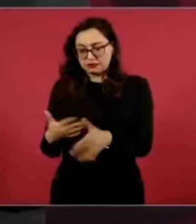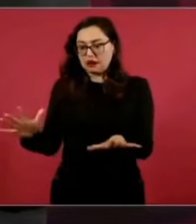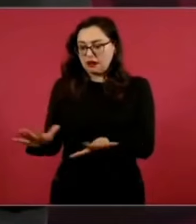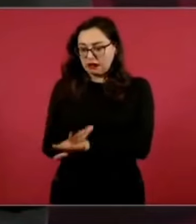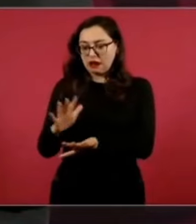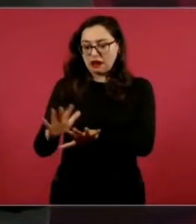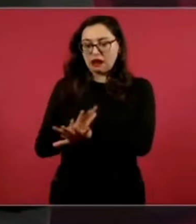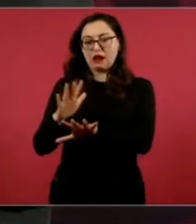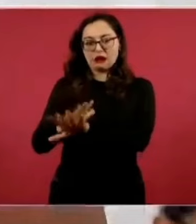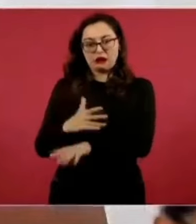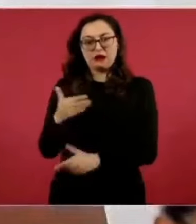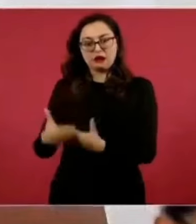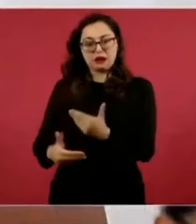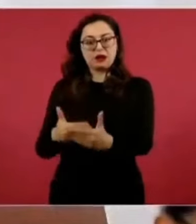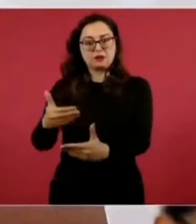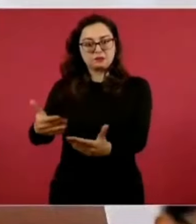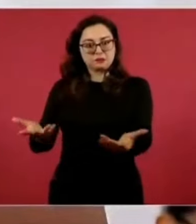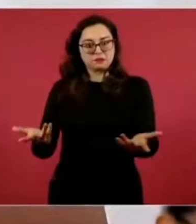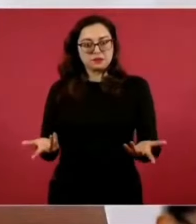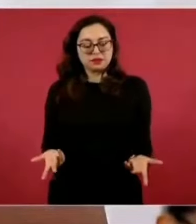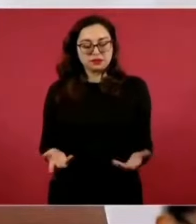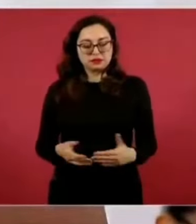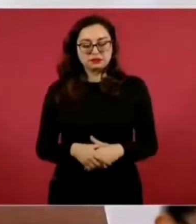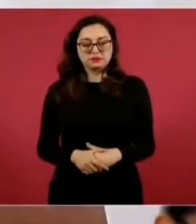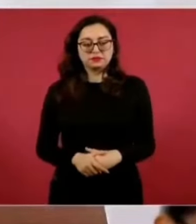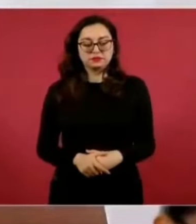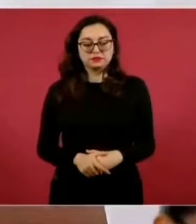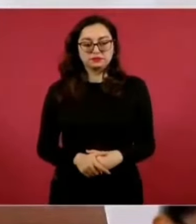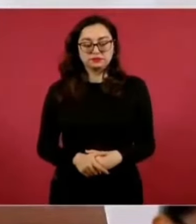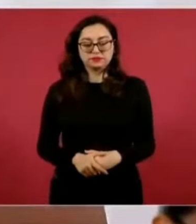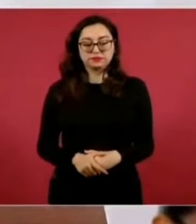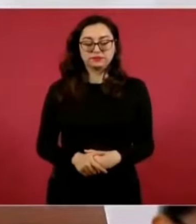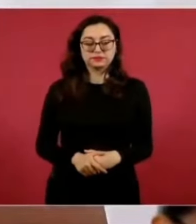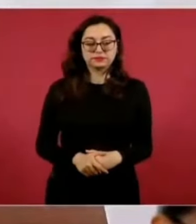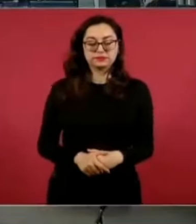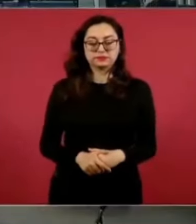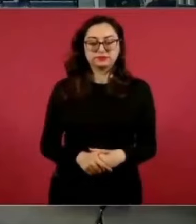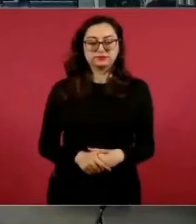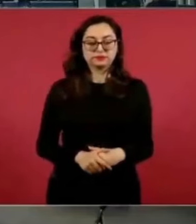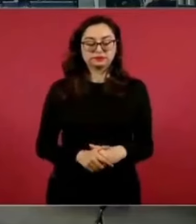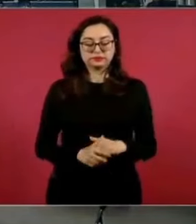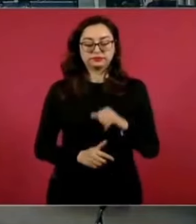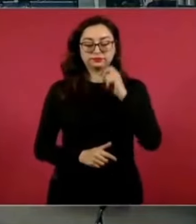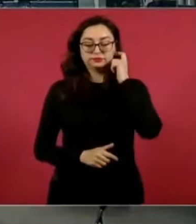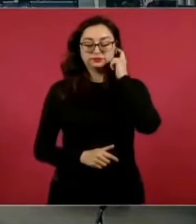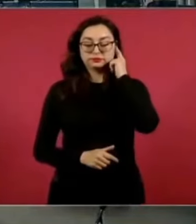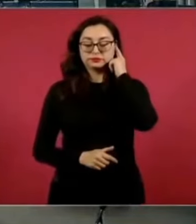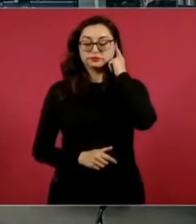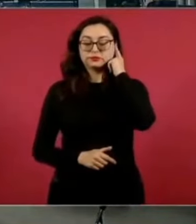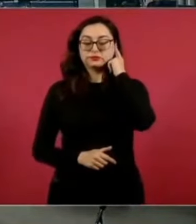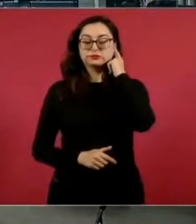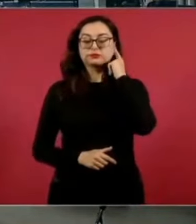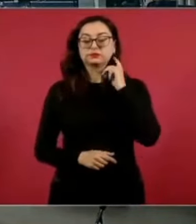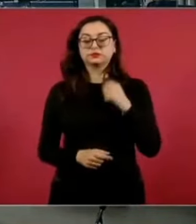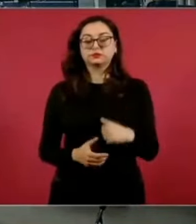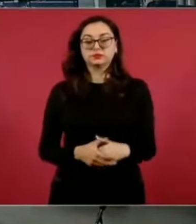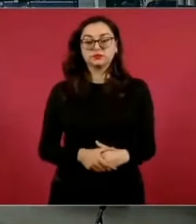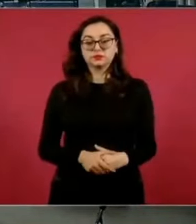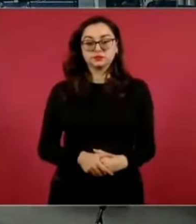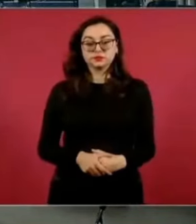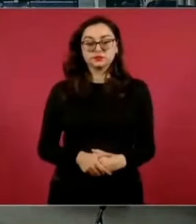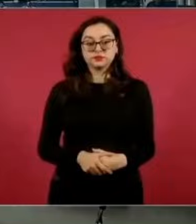cambien en nuestro país entonces eh Por